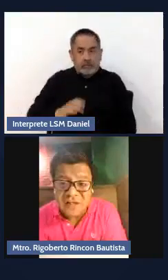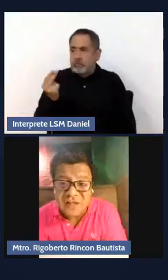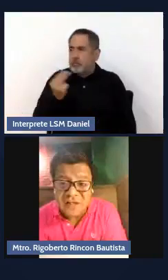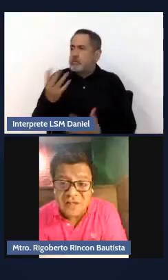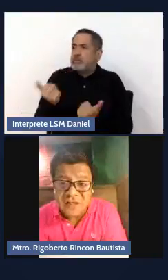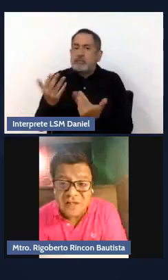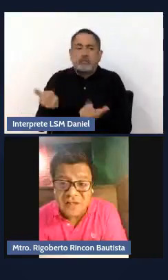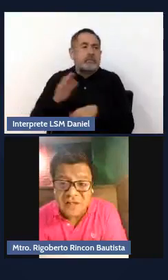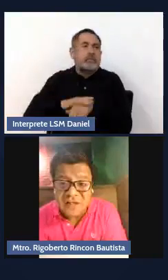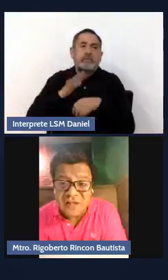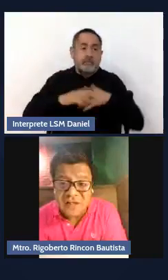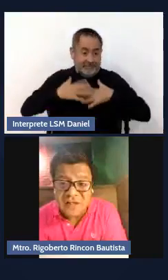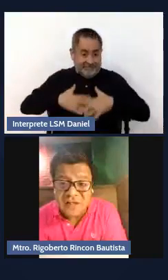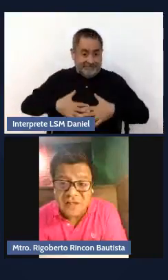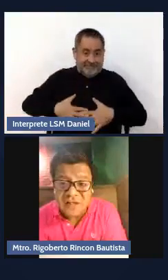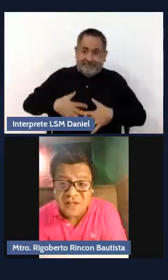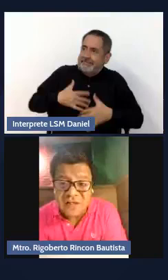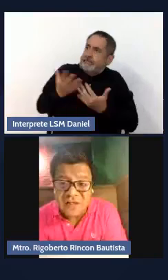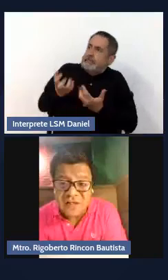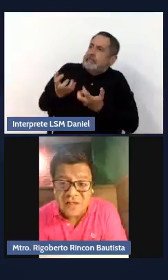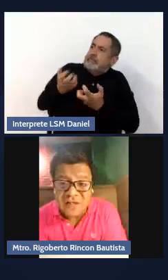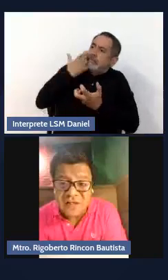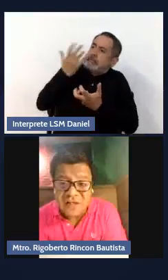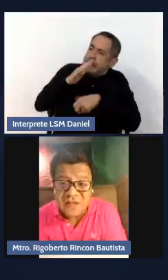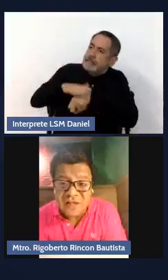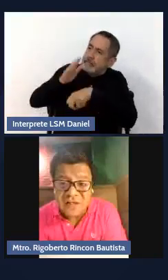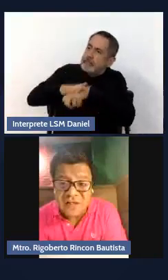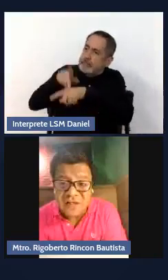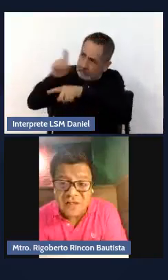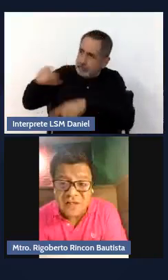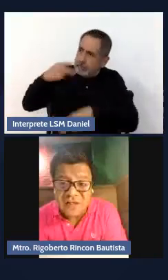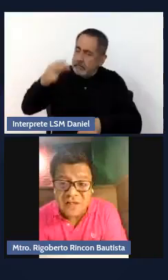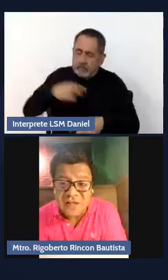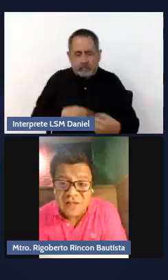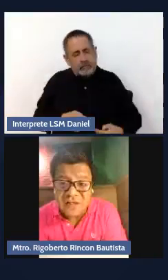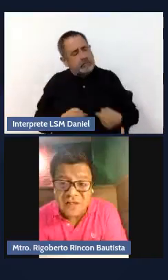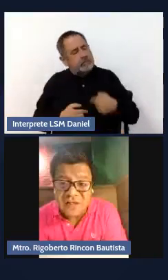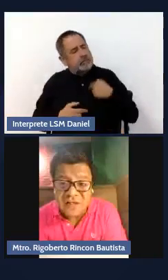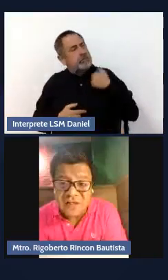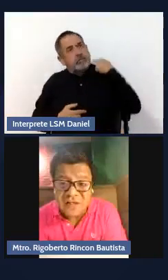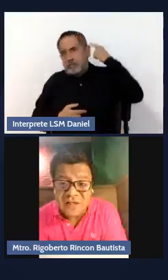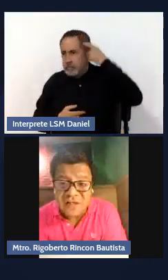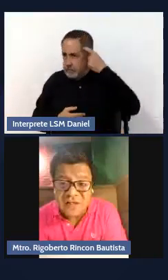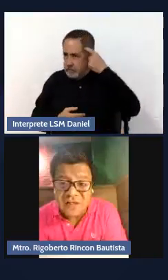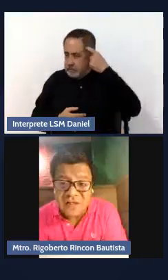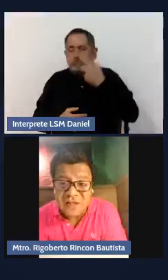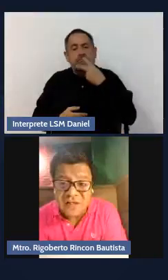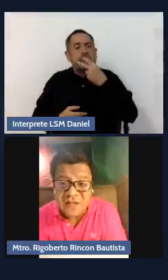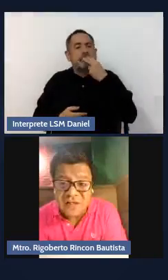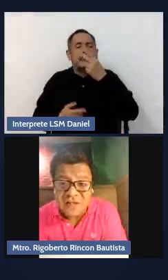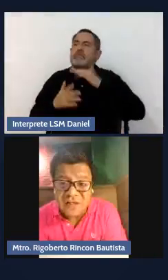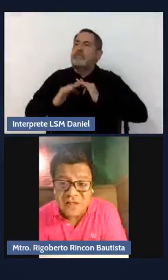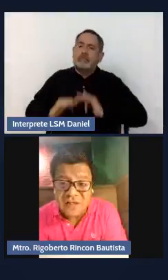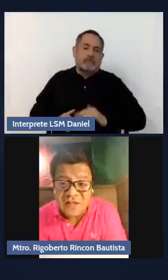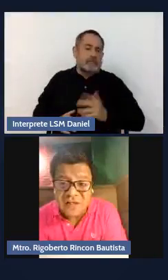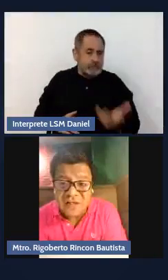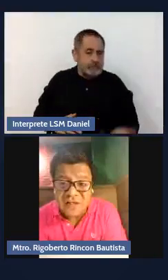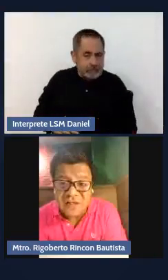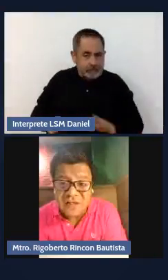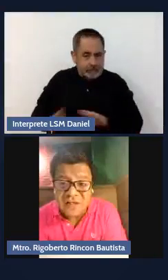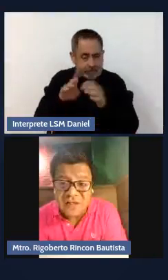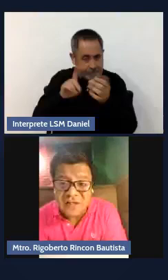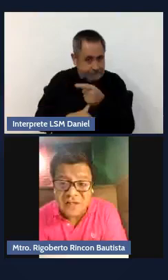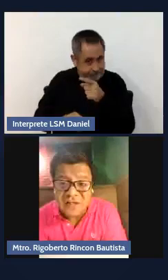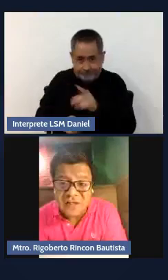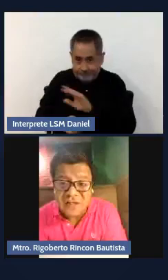conectar o se empieza a distribuir en todo nuestro organismo. No solamente se queda completamente en los